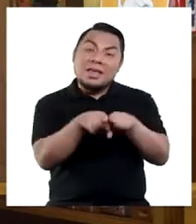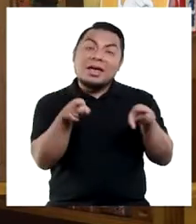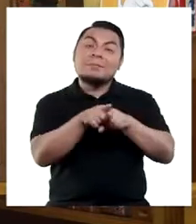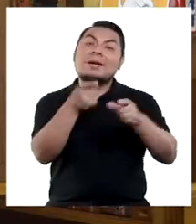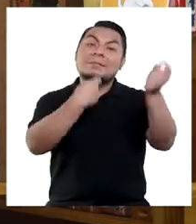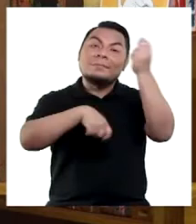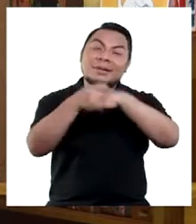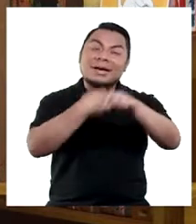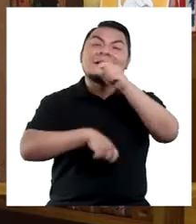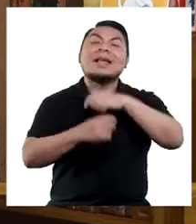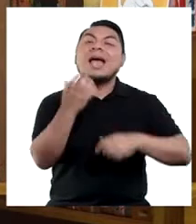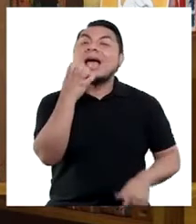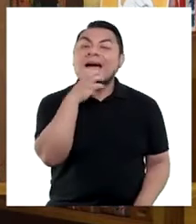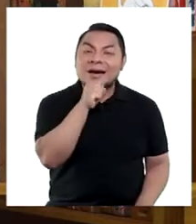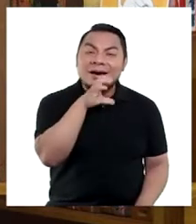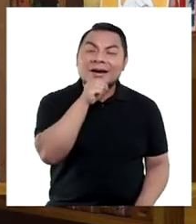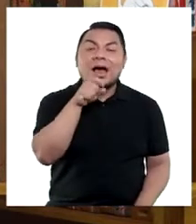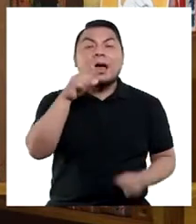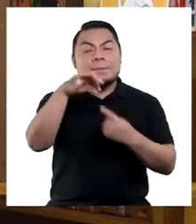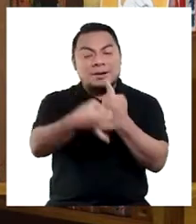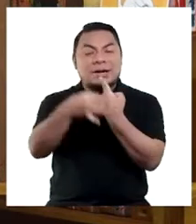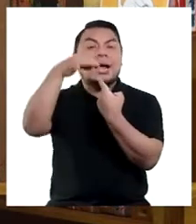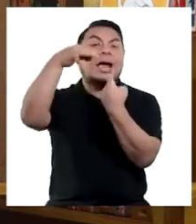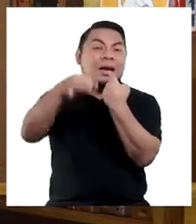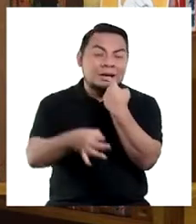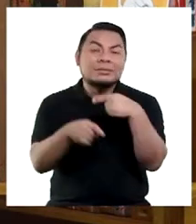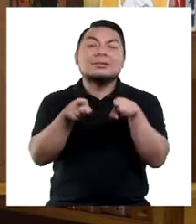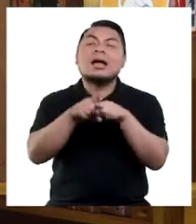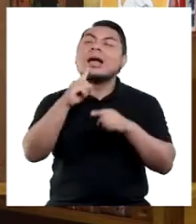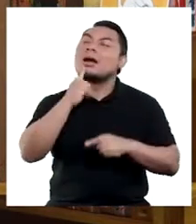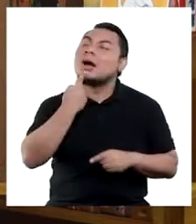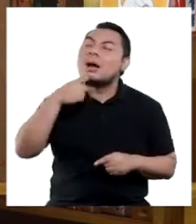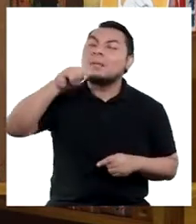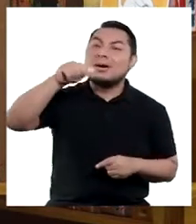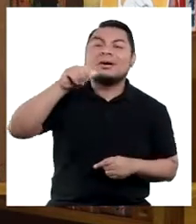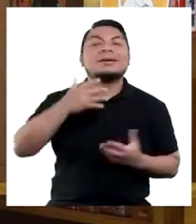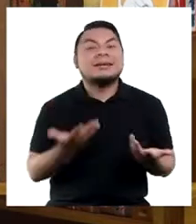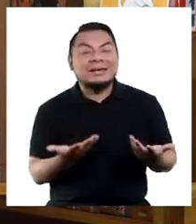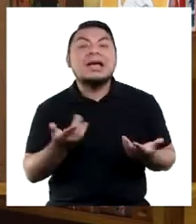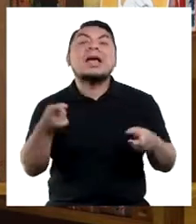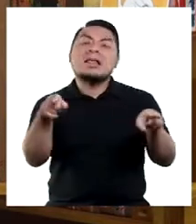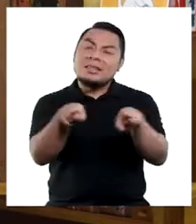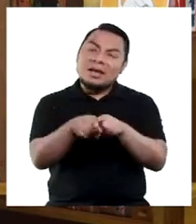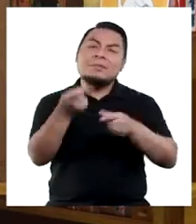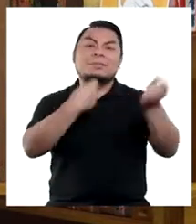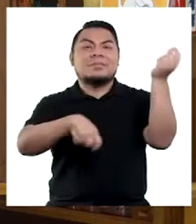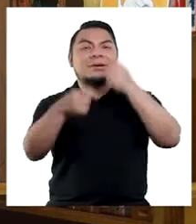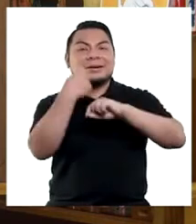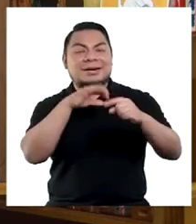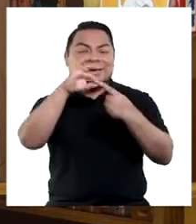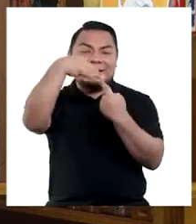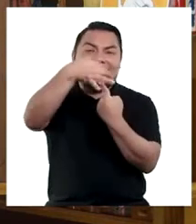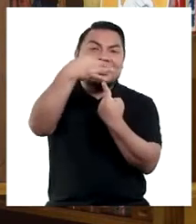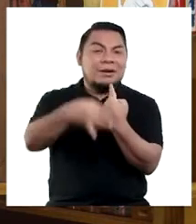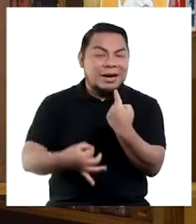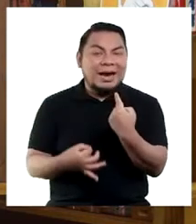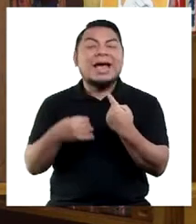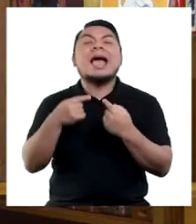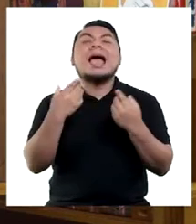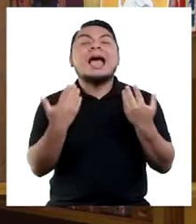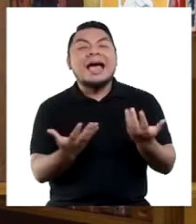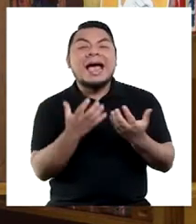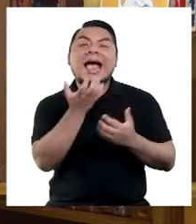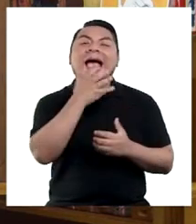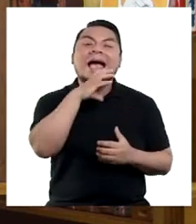también vendo naranja 2 y limón dos veces también vendo